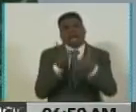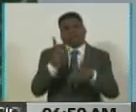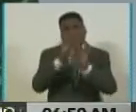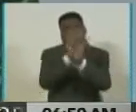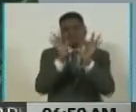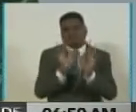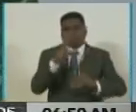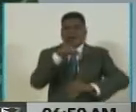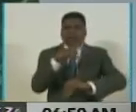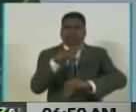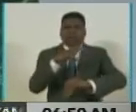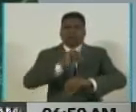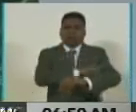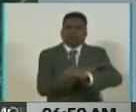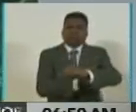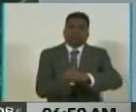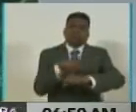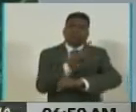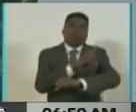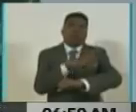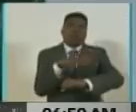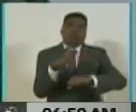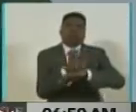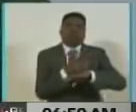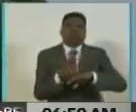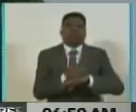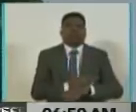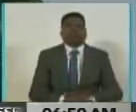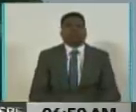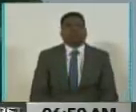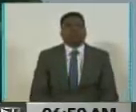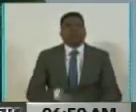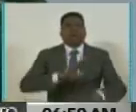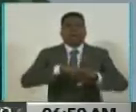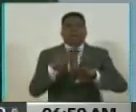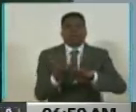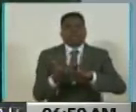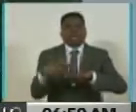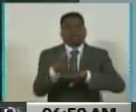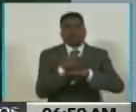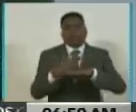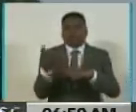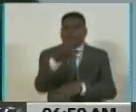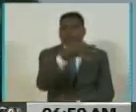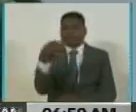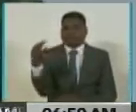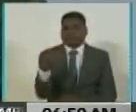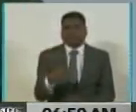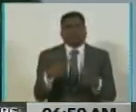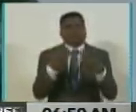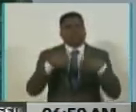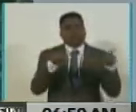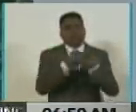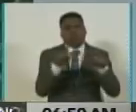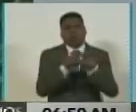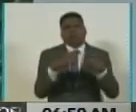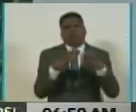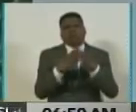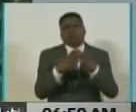al gobierno. Ella tiene razón en eso, porque el gobierno tenía excelentes negociadores, tenía como una disciplina política,